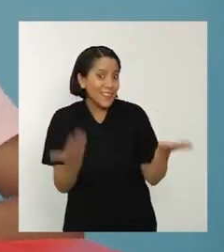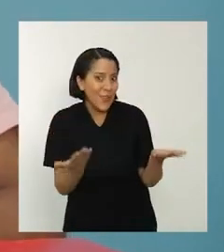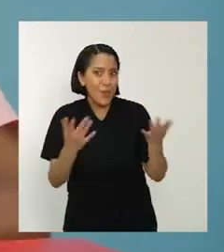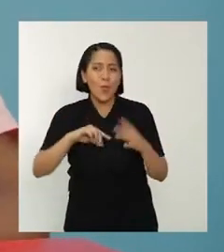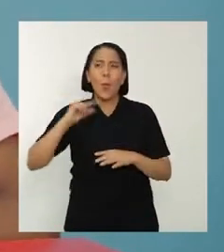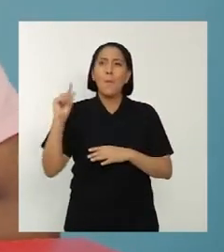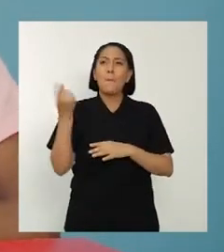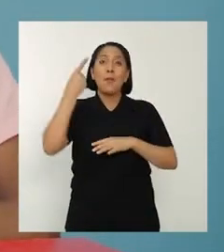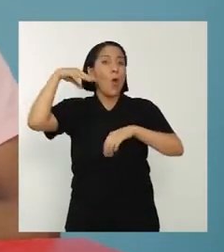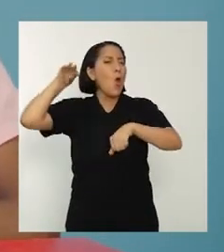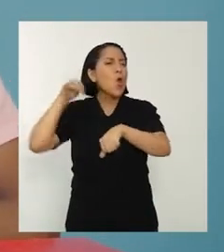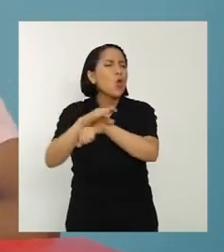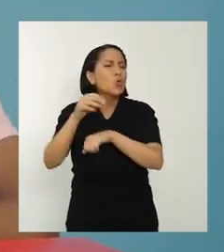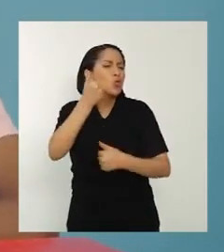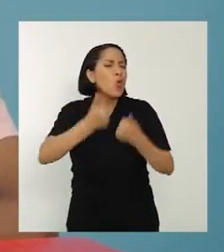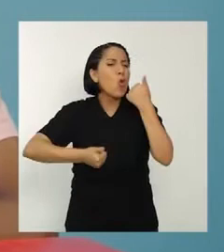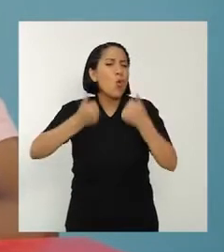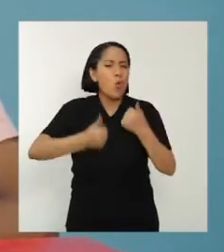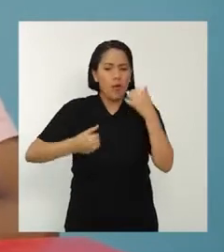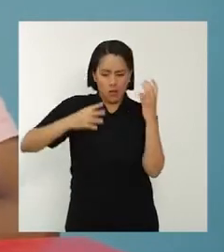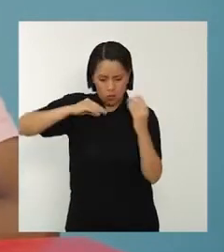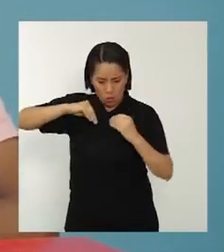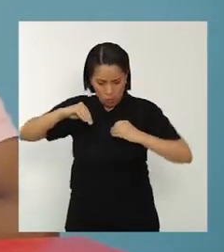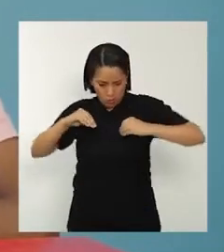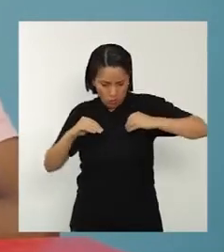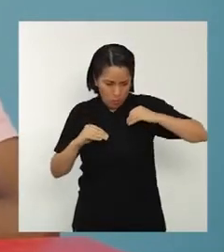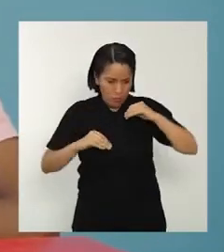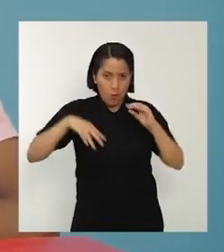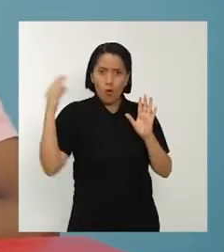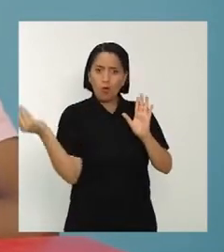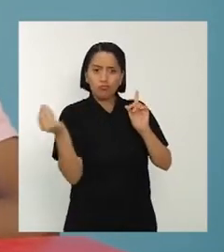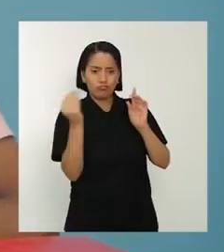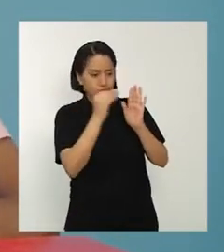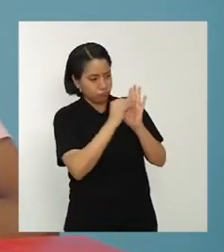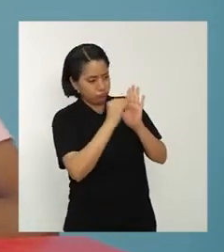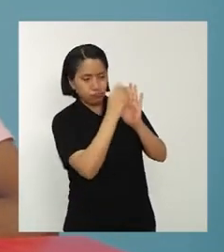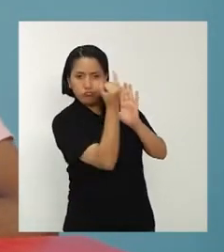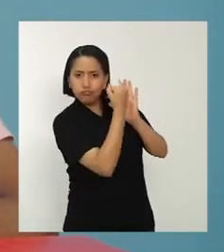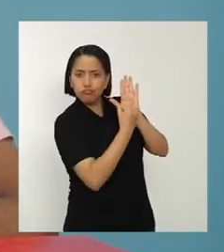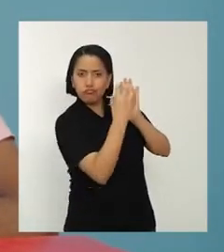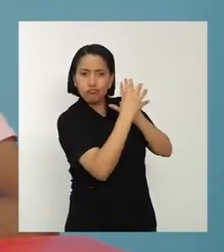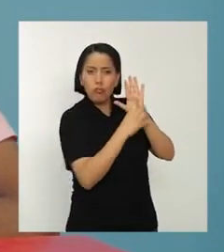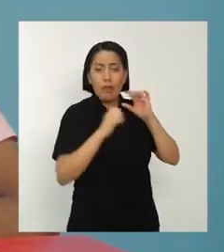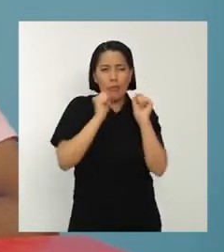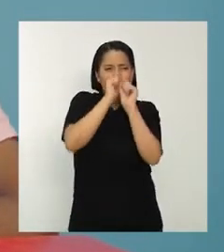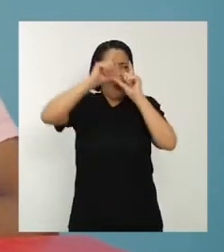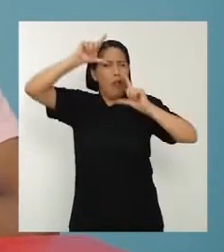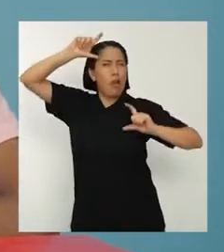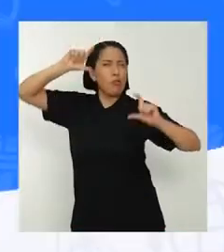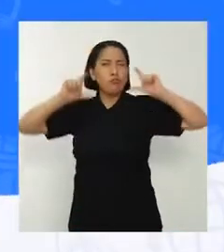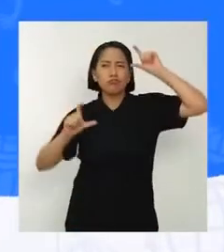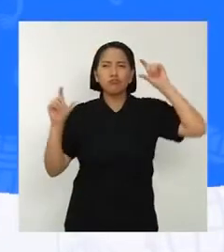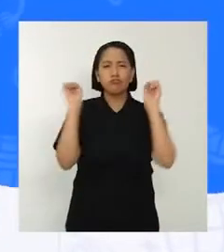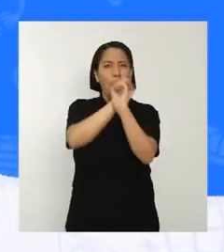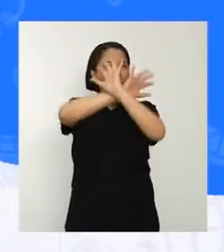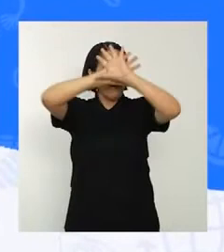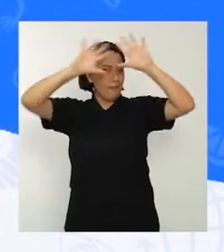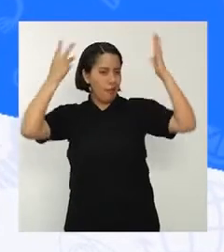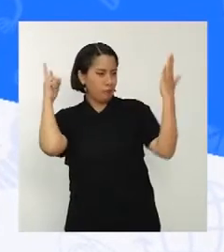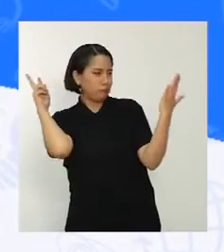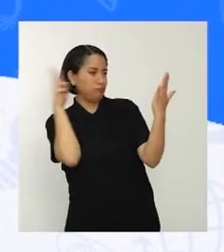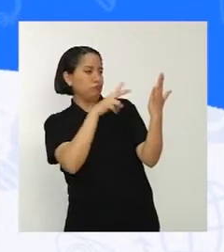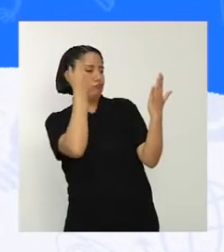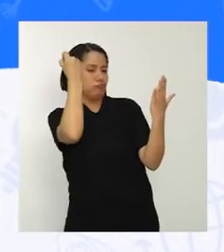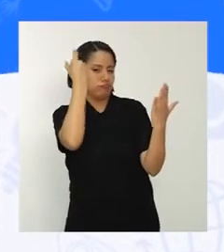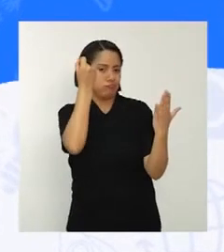Entonces, nuestro primer consejo es que todos los movimientos que incluyas en tu cómic deben ser grandes y claros. Para ayudarnos